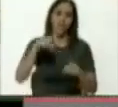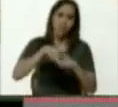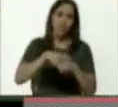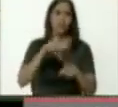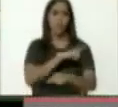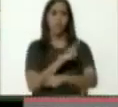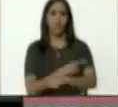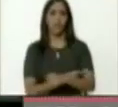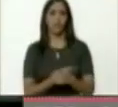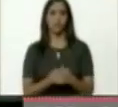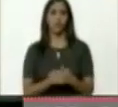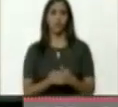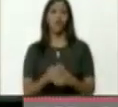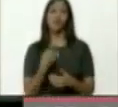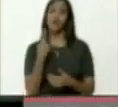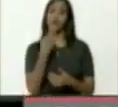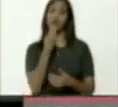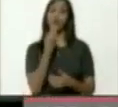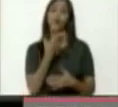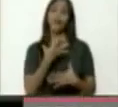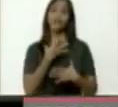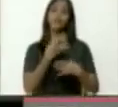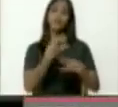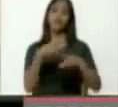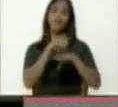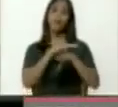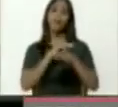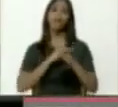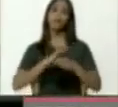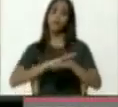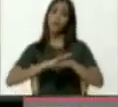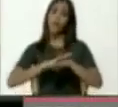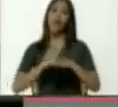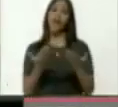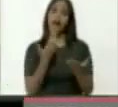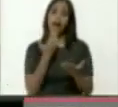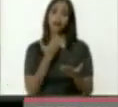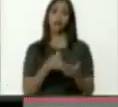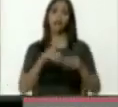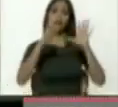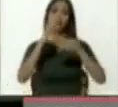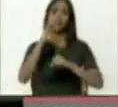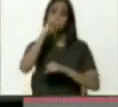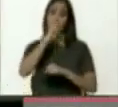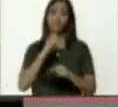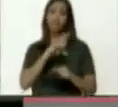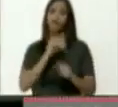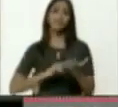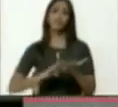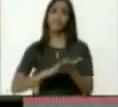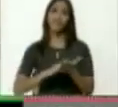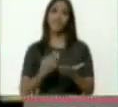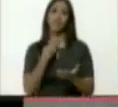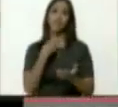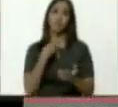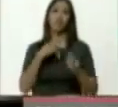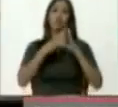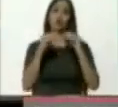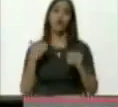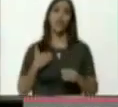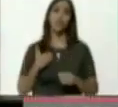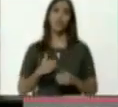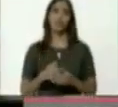única buena intención que tuvo el ministro es resolver algo que durante 14 años no se resolvió y los perjudicamos fuimos todos los argentinos.